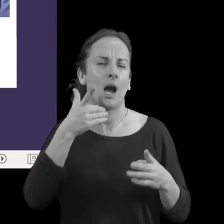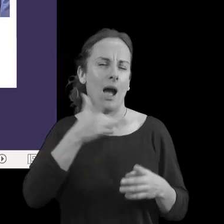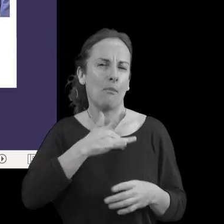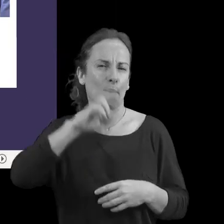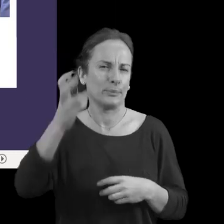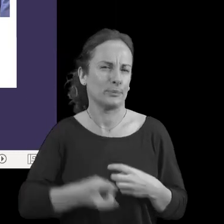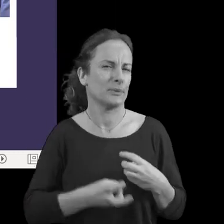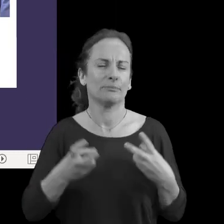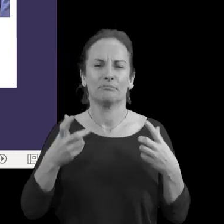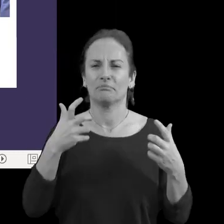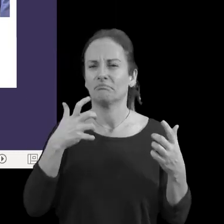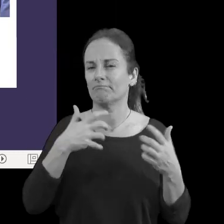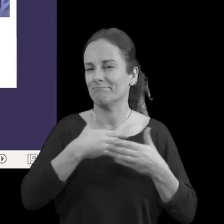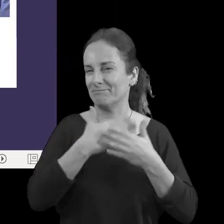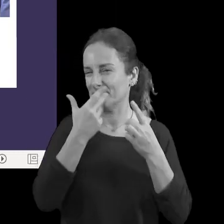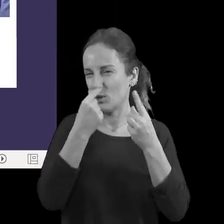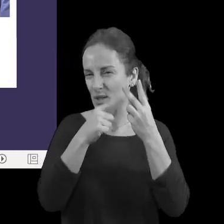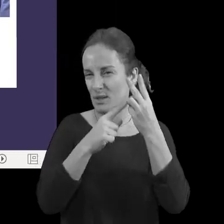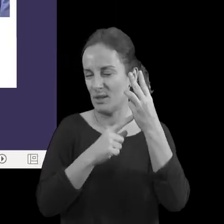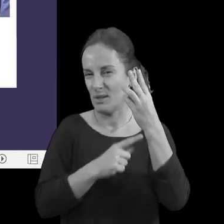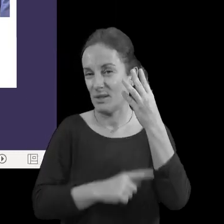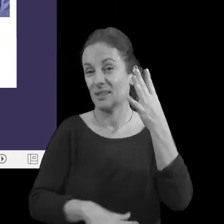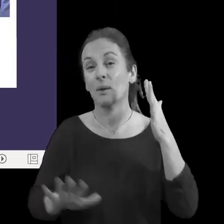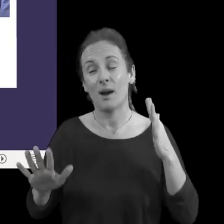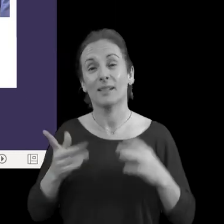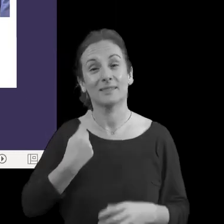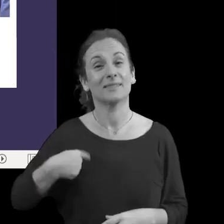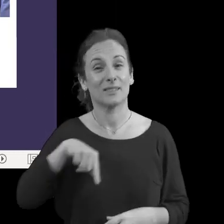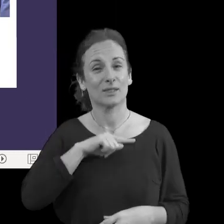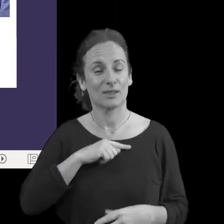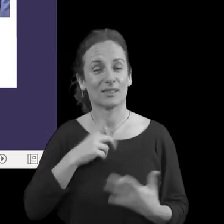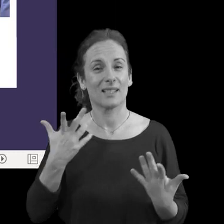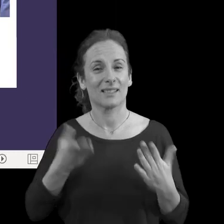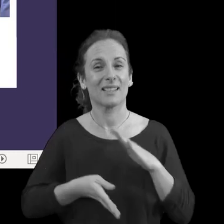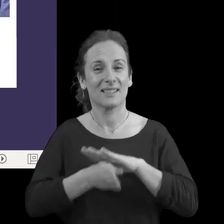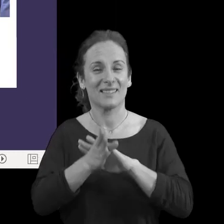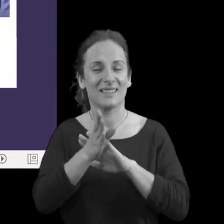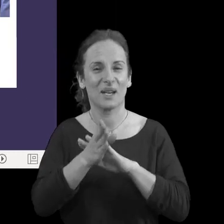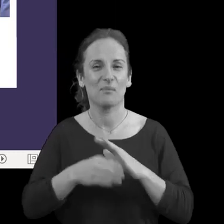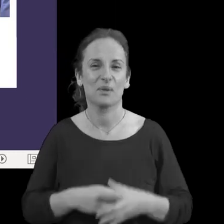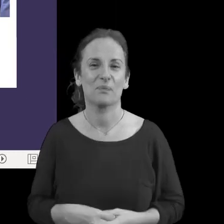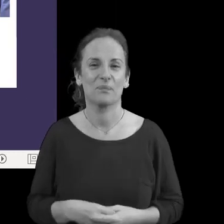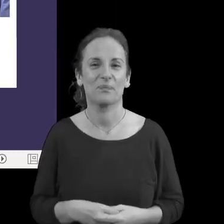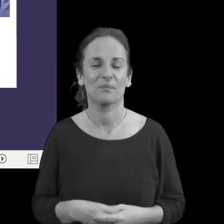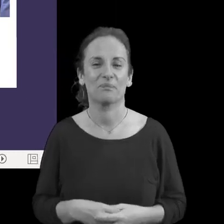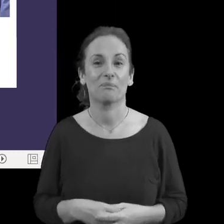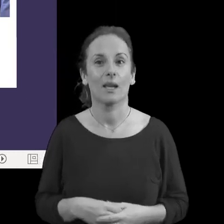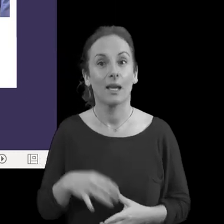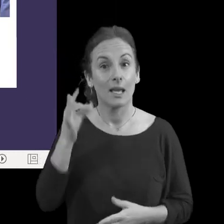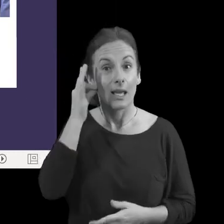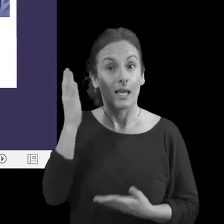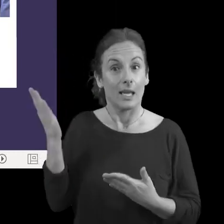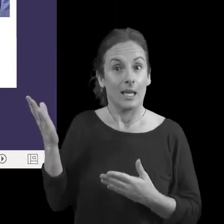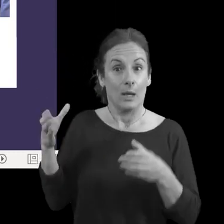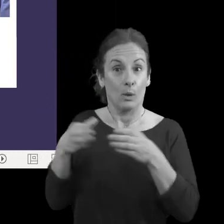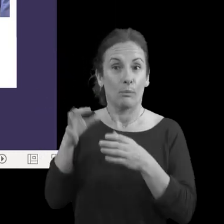el armario a veces nos sigue pesando, ¿no? Y esto lo dice gente que, bueno, pues, está ahora en sus veintitantos,